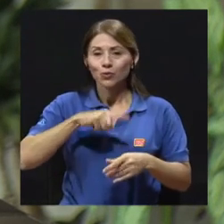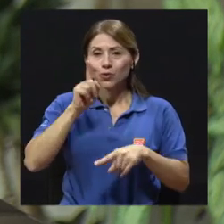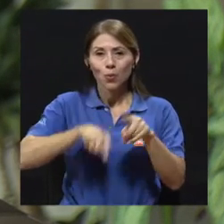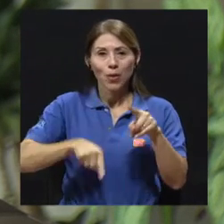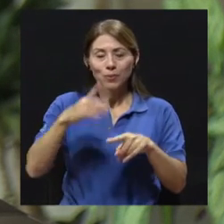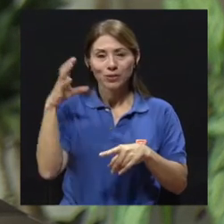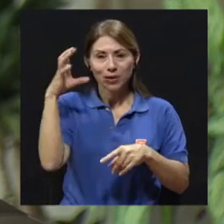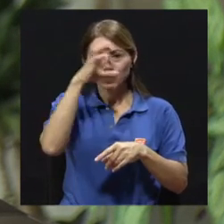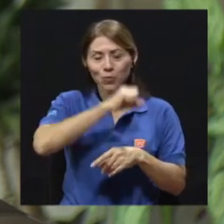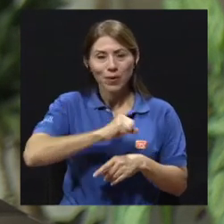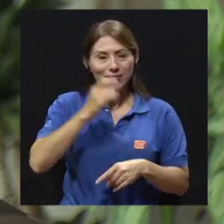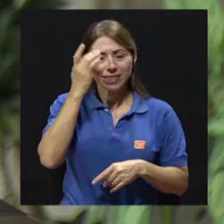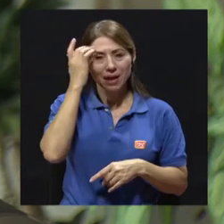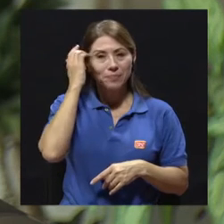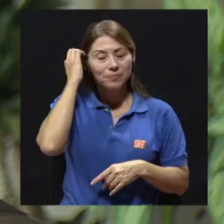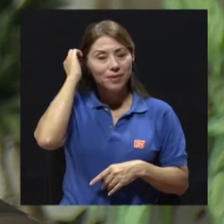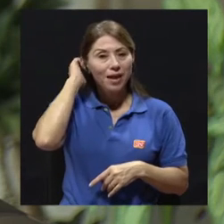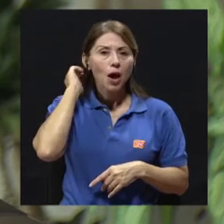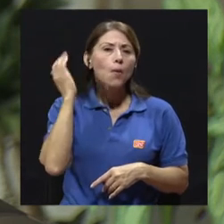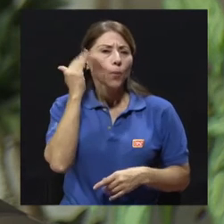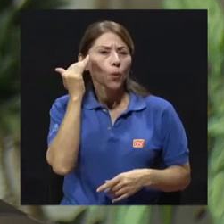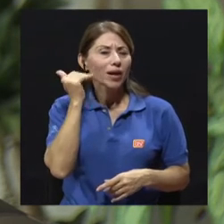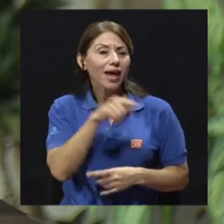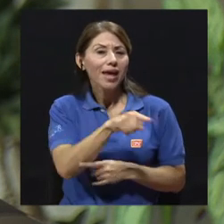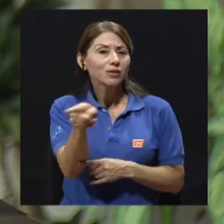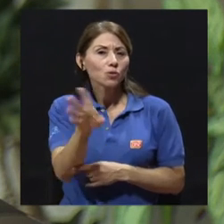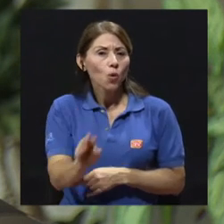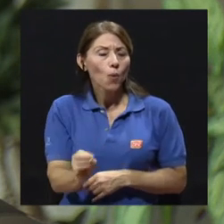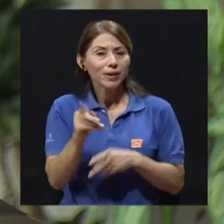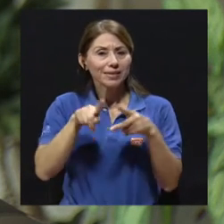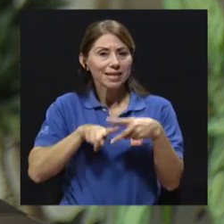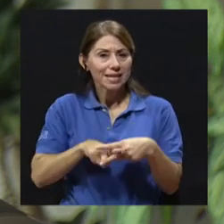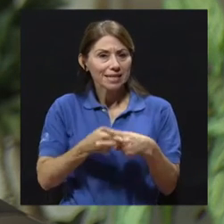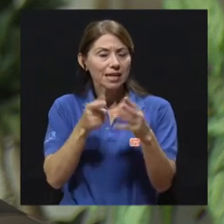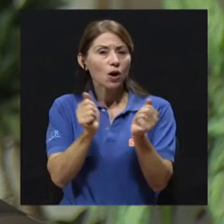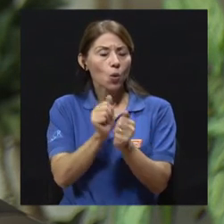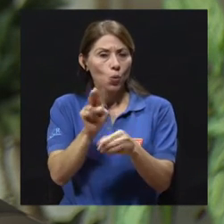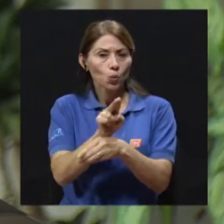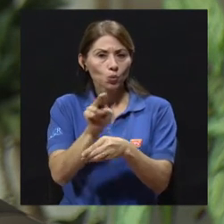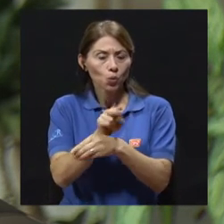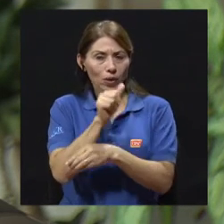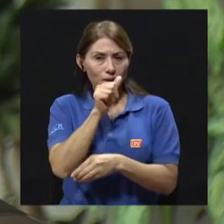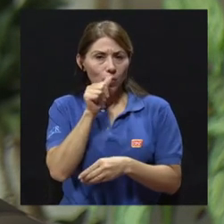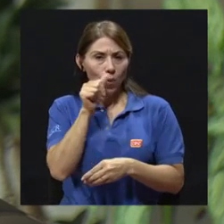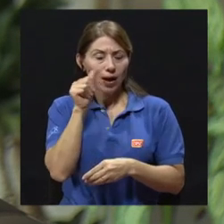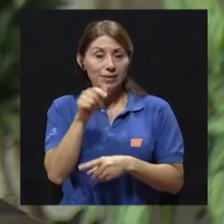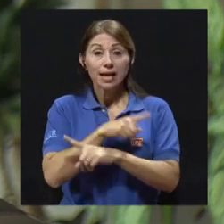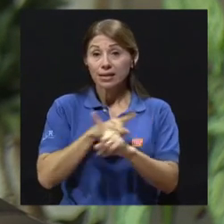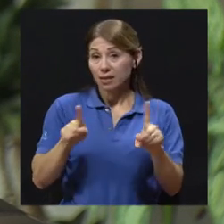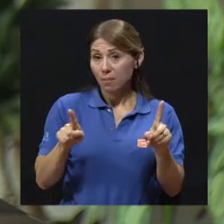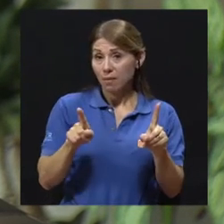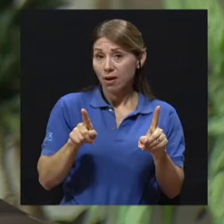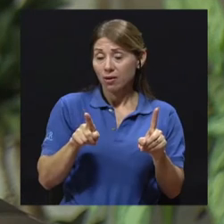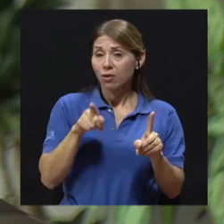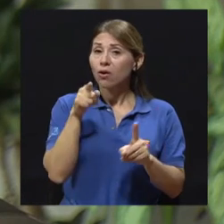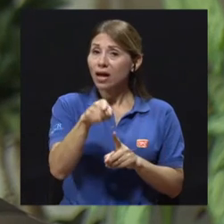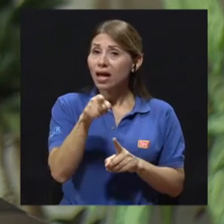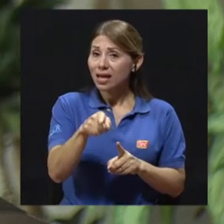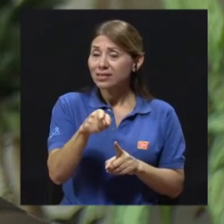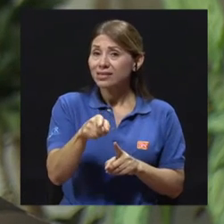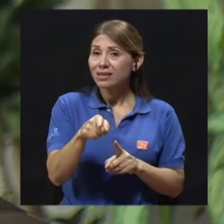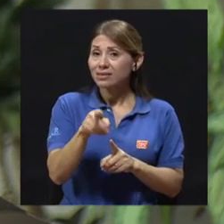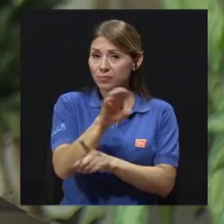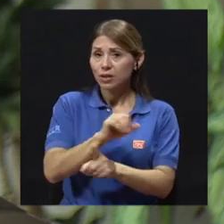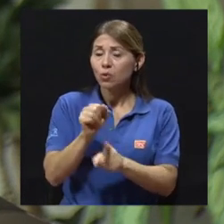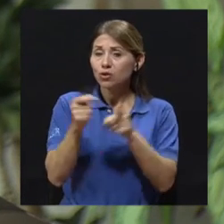a ciencia cierta qué es lo que los conlleva a iniciar en una situación de consumo. Sin embargo, parte de esos